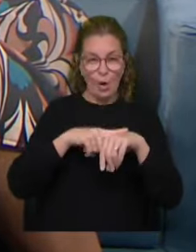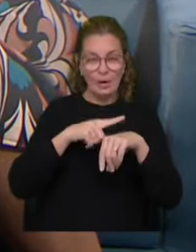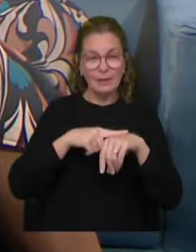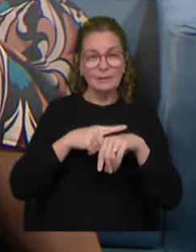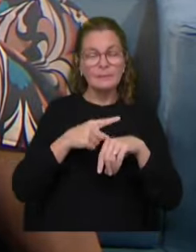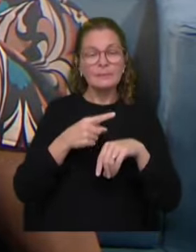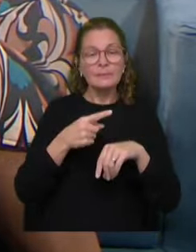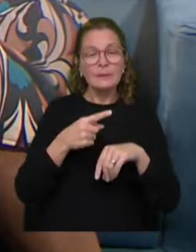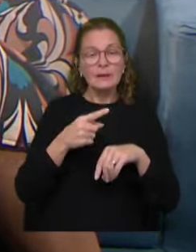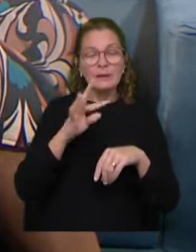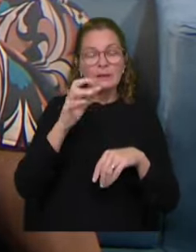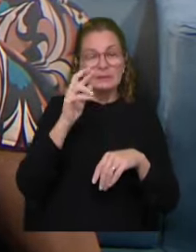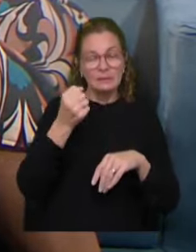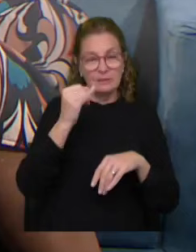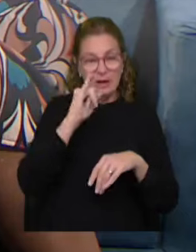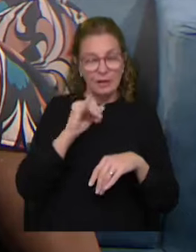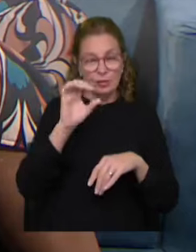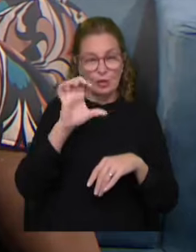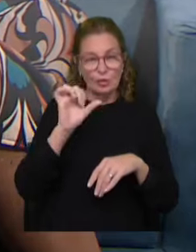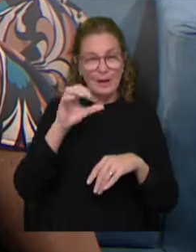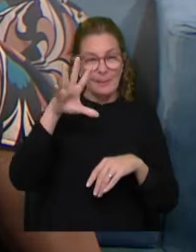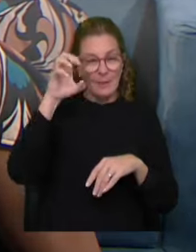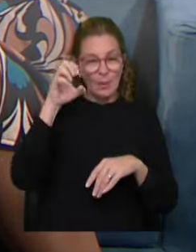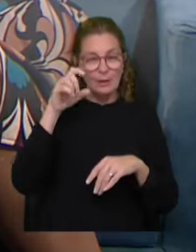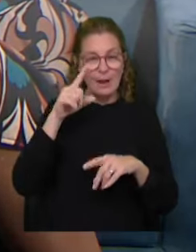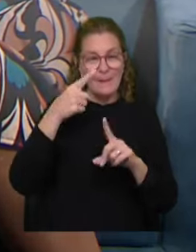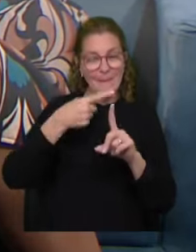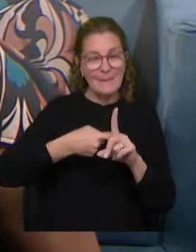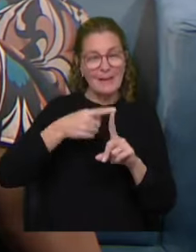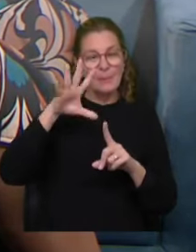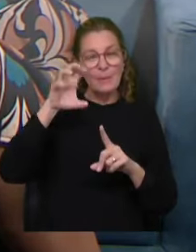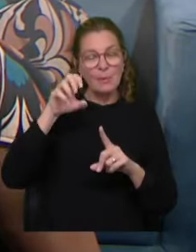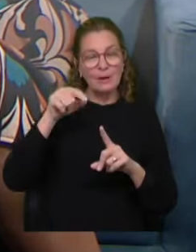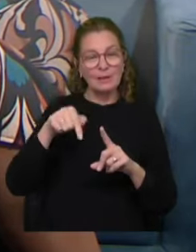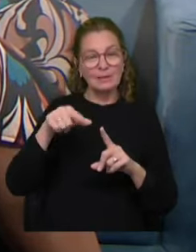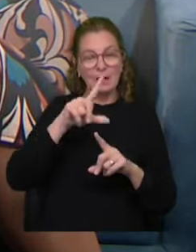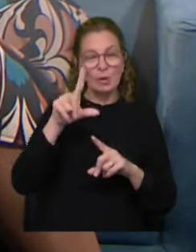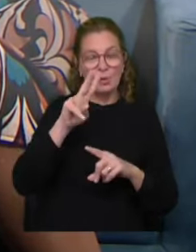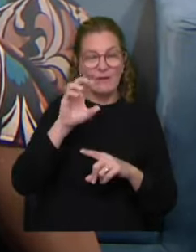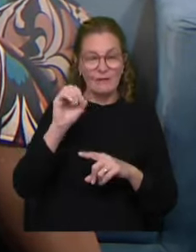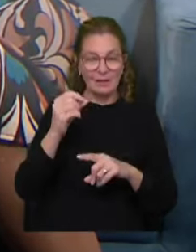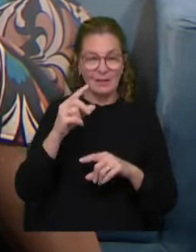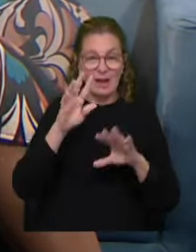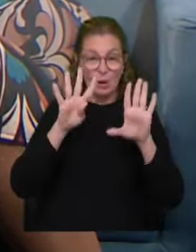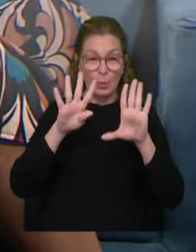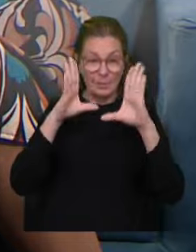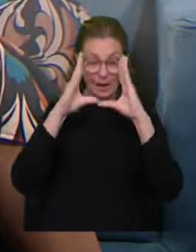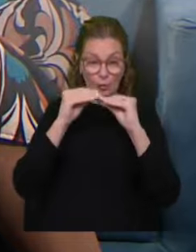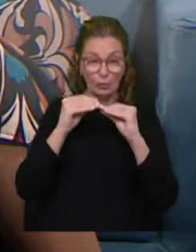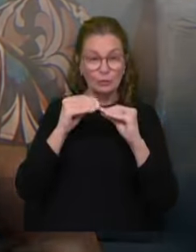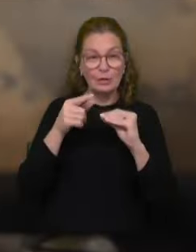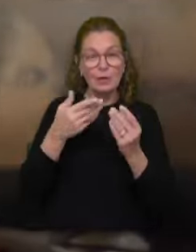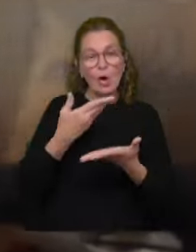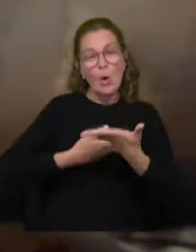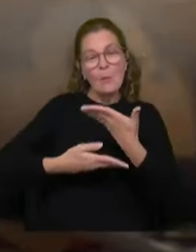Memoria. Es un contenido especial de TV Ciudad realizado en el marco de mayo, mes de la memoria, y que será estrenado este lunes 20 a las 21 horas. Trazo de la Memoria